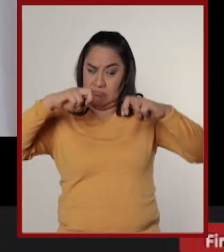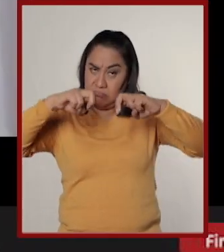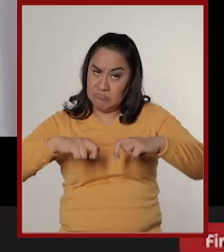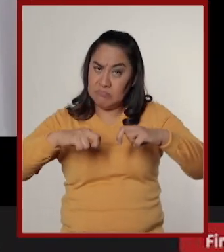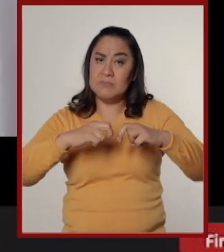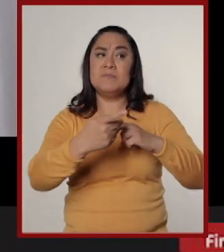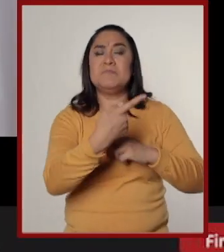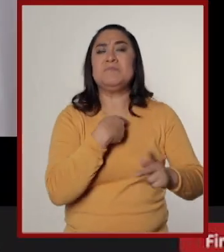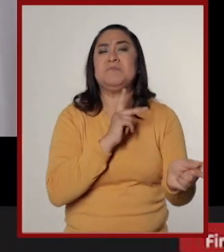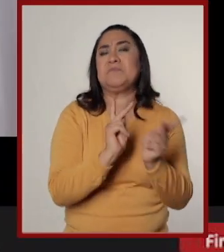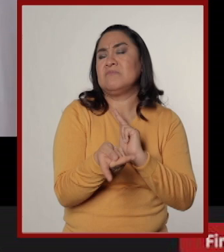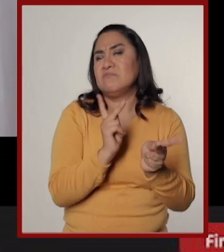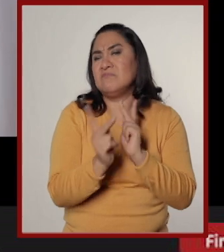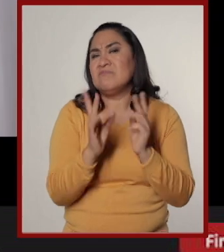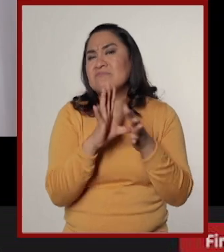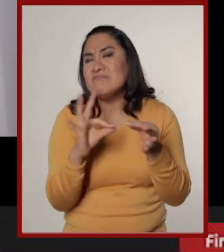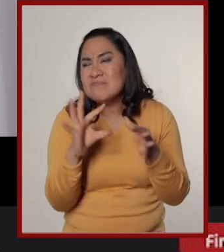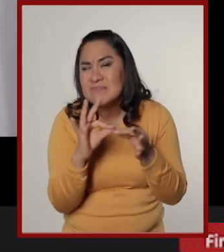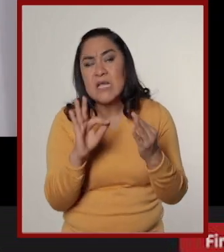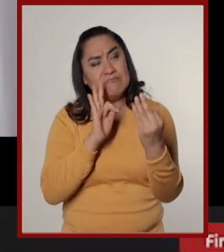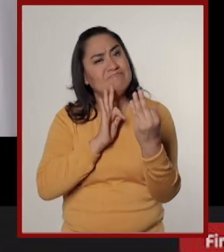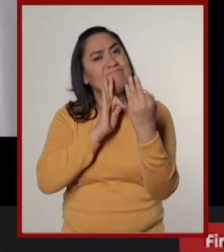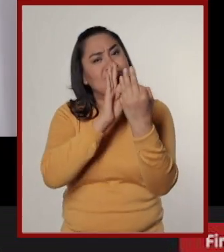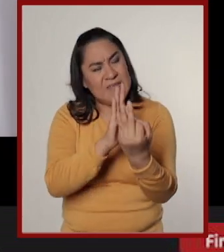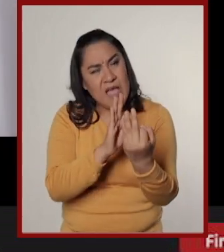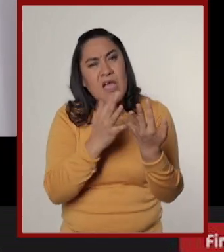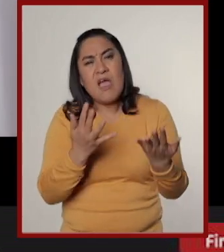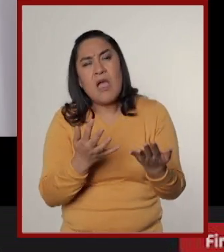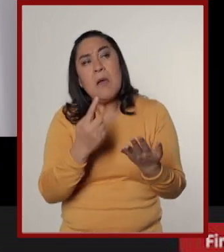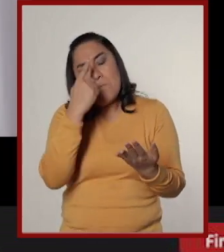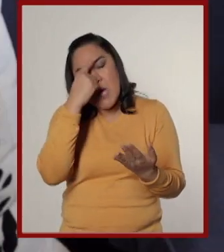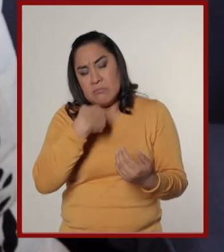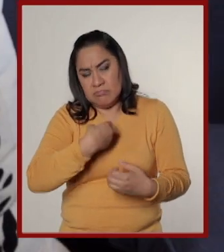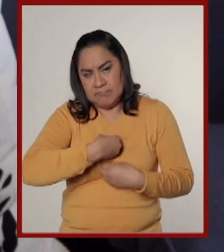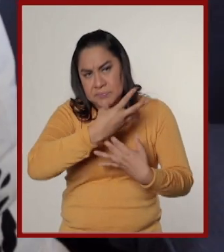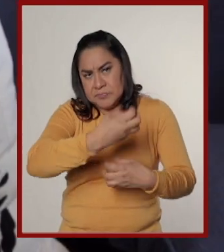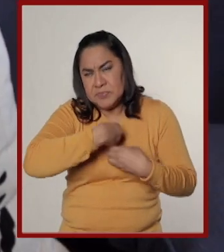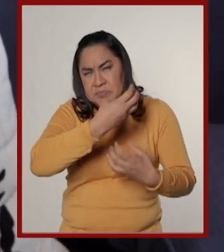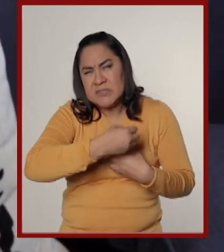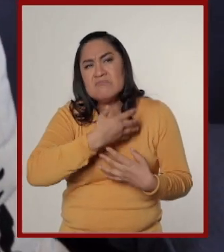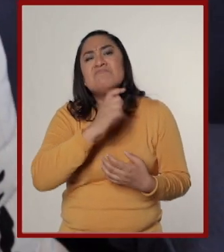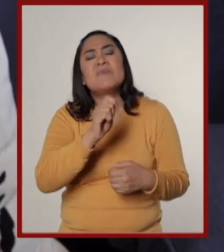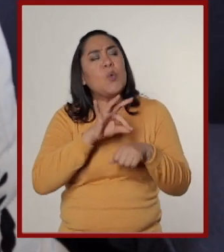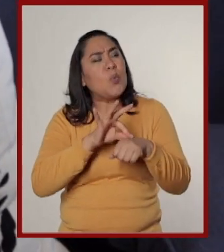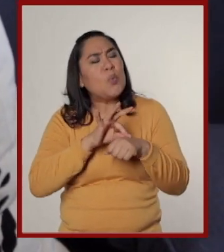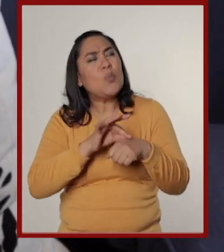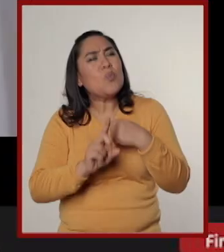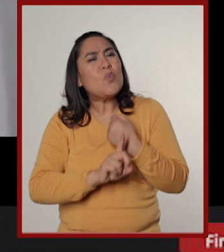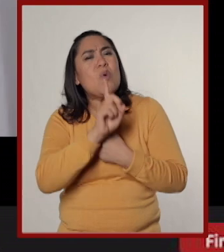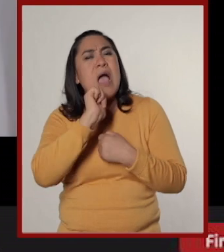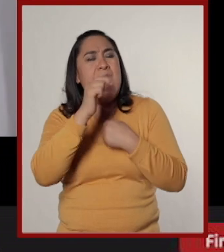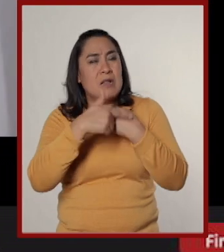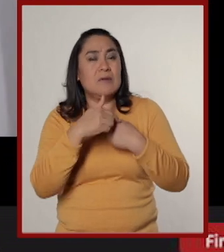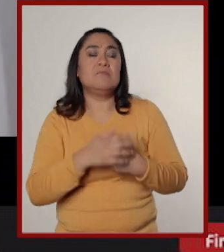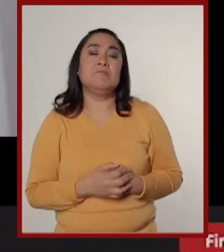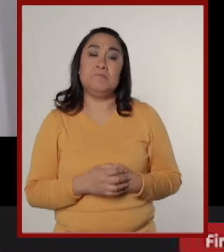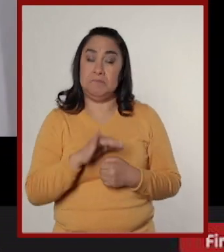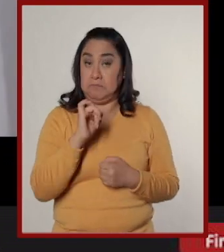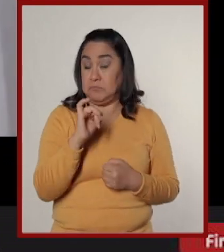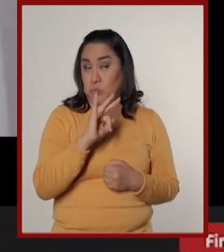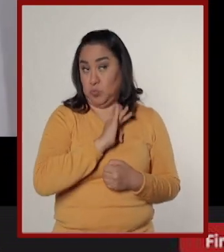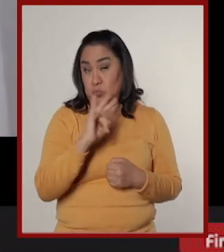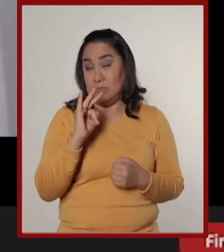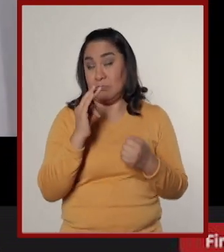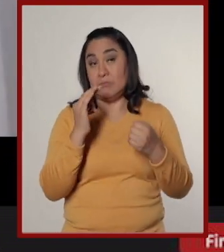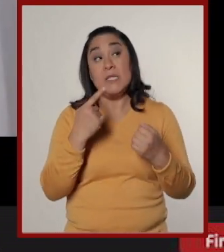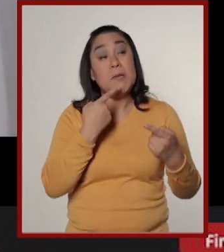decidir qué hacer con él. Y lo mejor que puedes decidir es negociar o mediar. Perfecto. No gritar, no enojarte, no golpear, no nada.